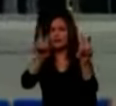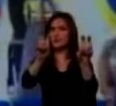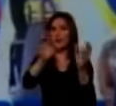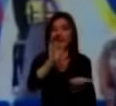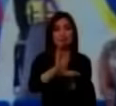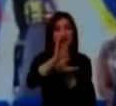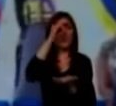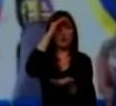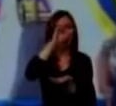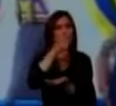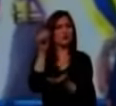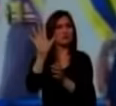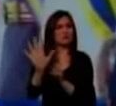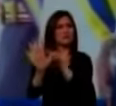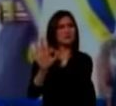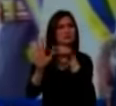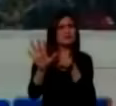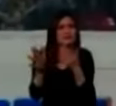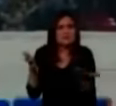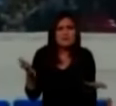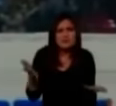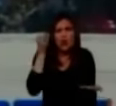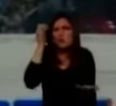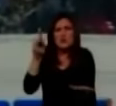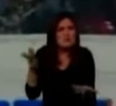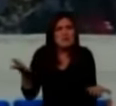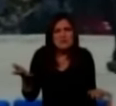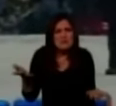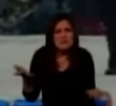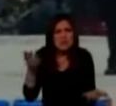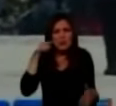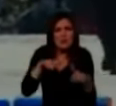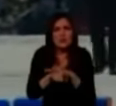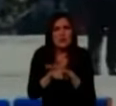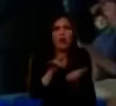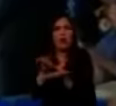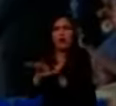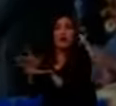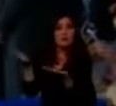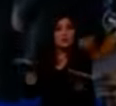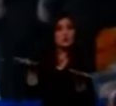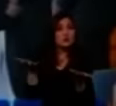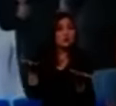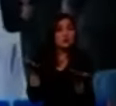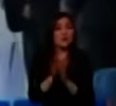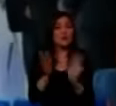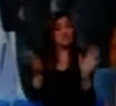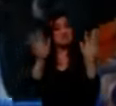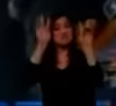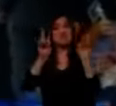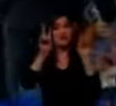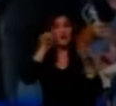ISFA. Los otros 5, desde su perspectiva, no tenían nada que ver, pero sus cabezas volaron por llegar a quienes